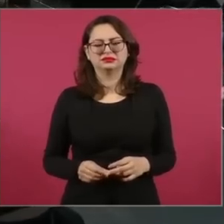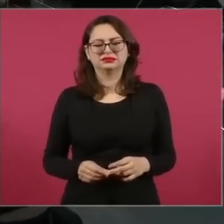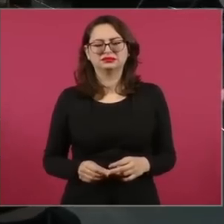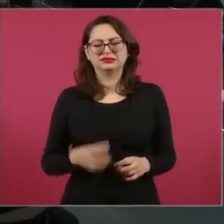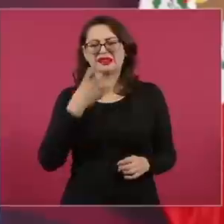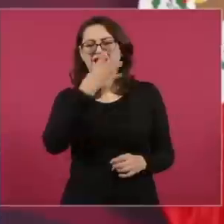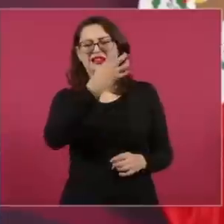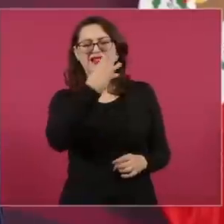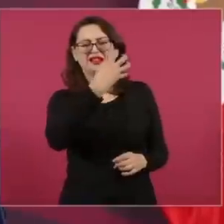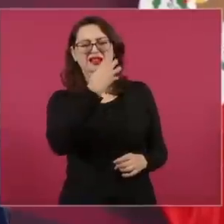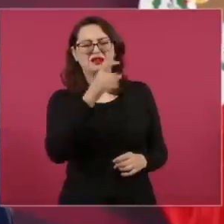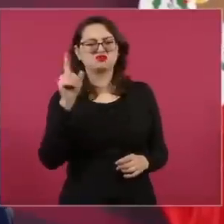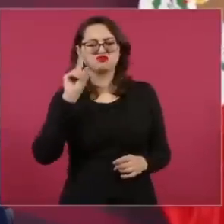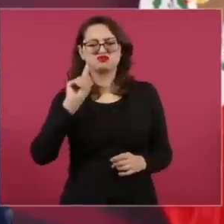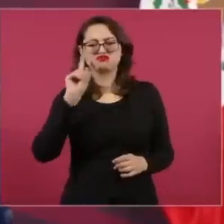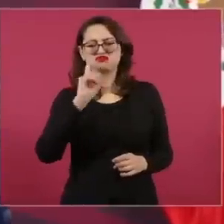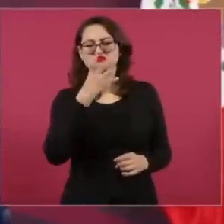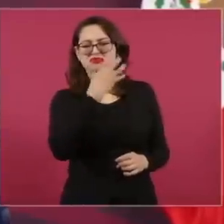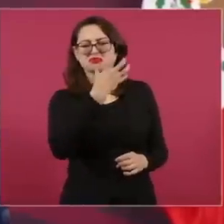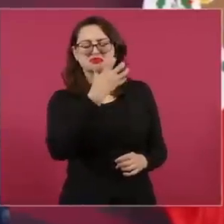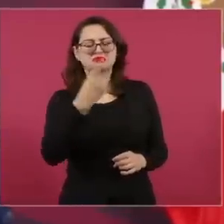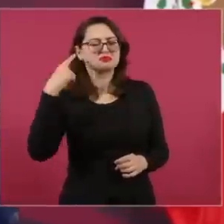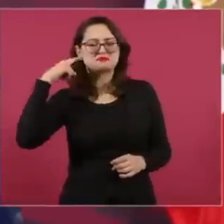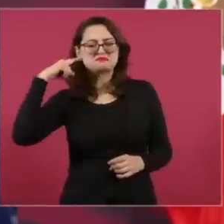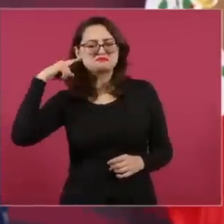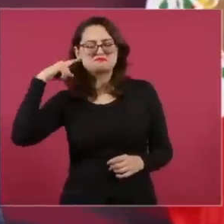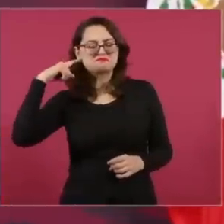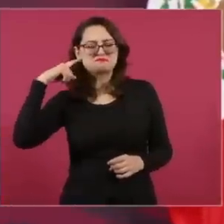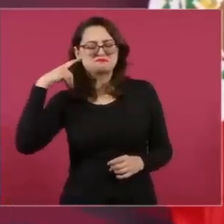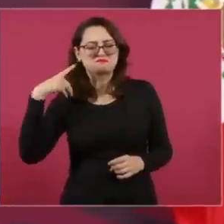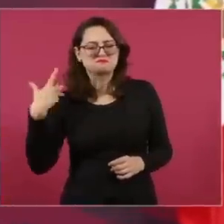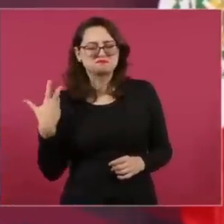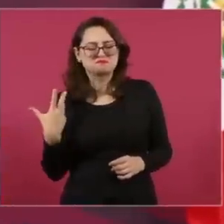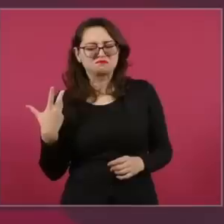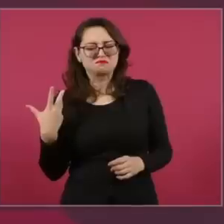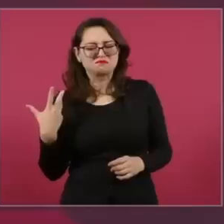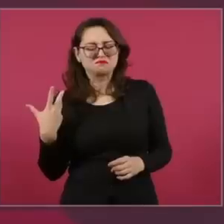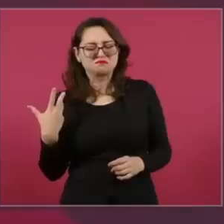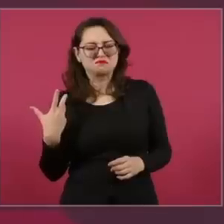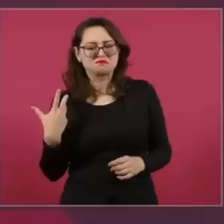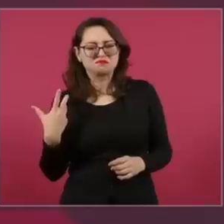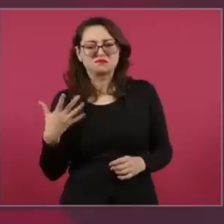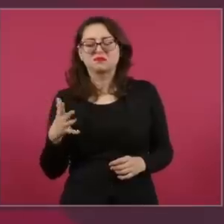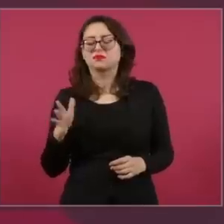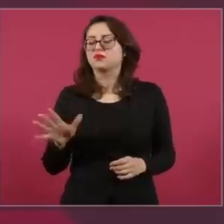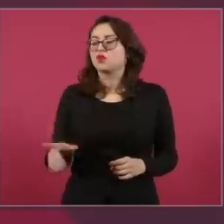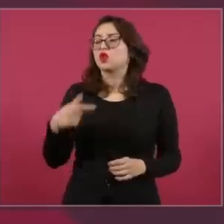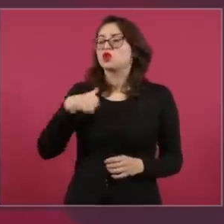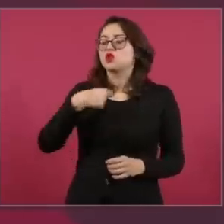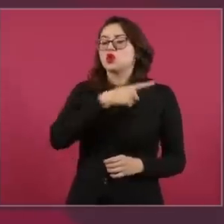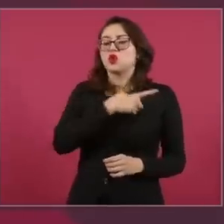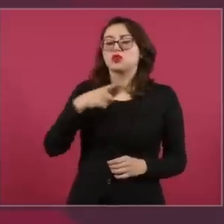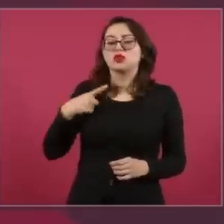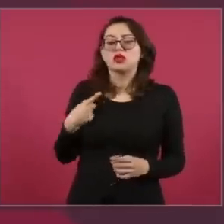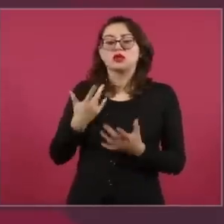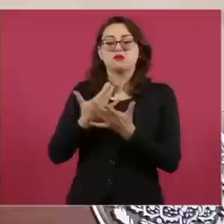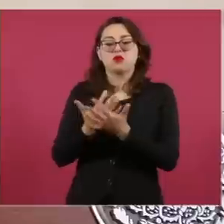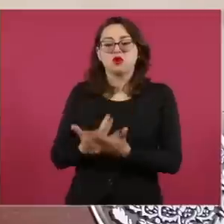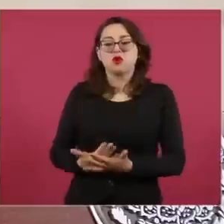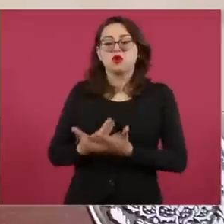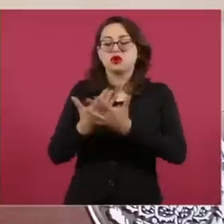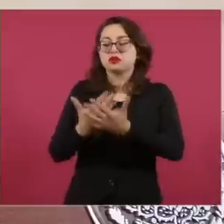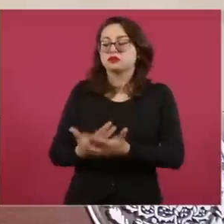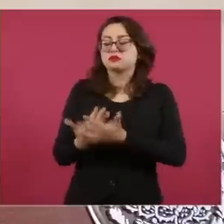sí, pero yo tengo que esperar. Claro. El resultado, o sea, del consejo